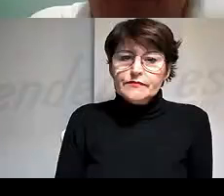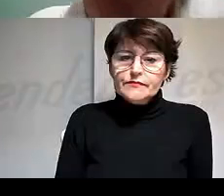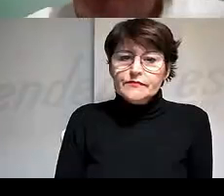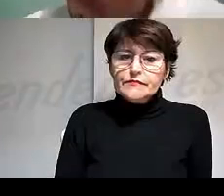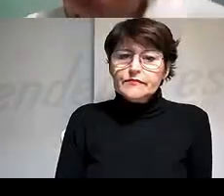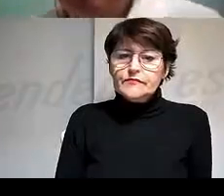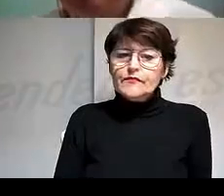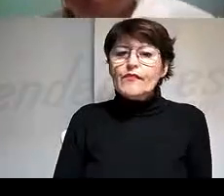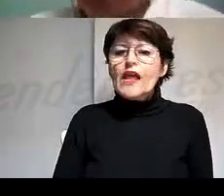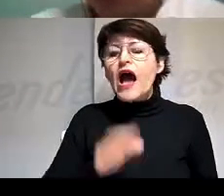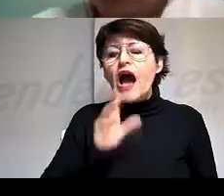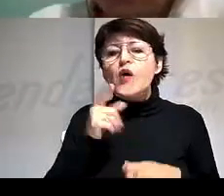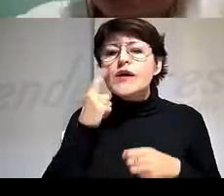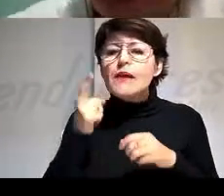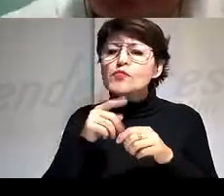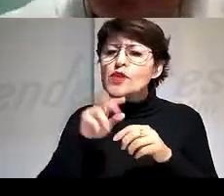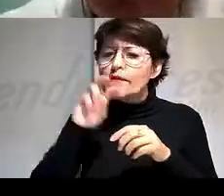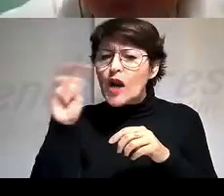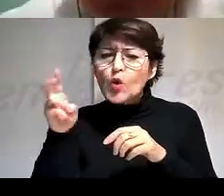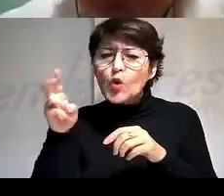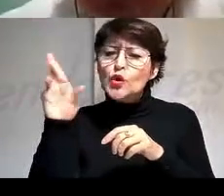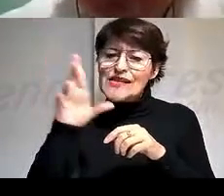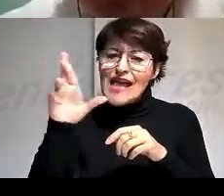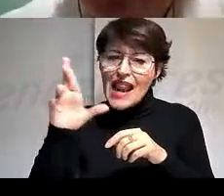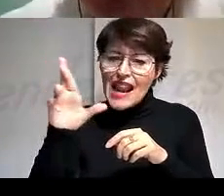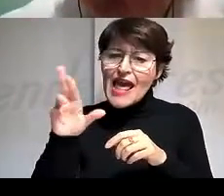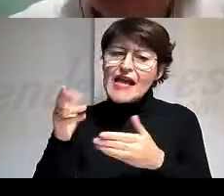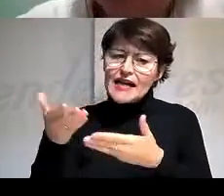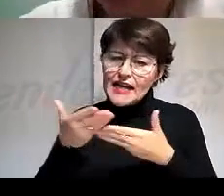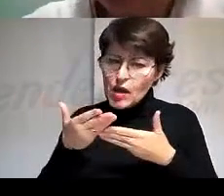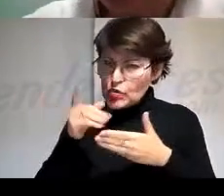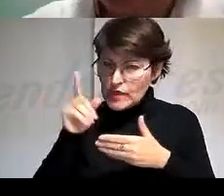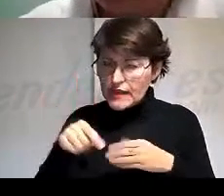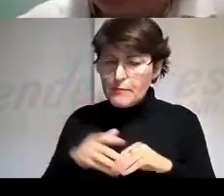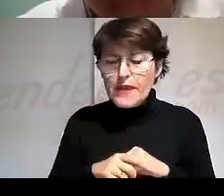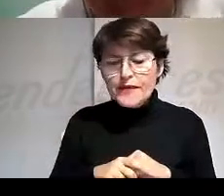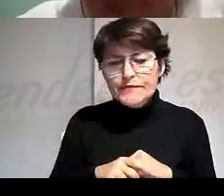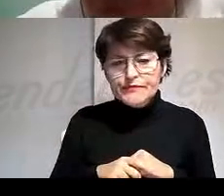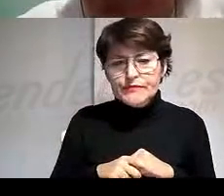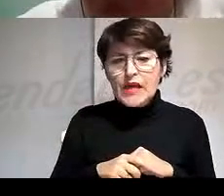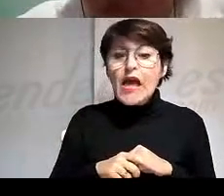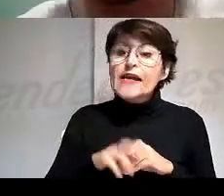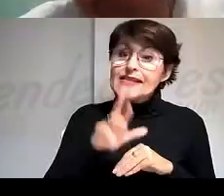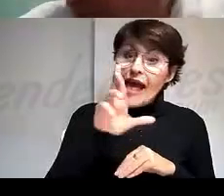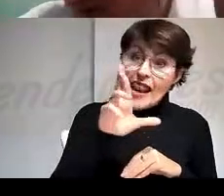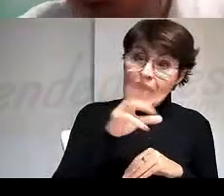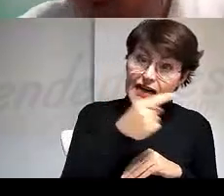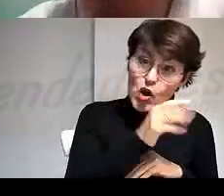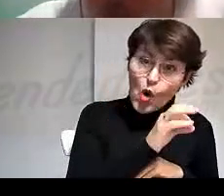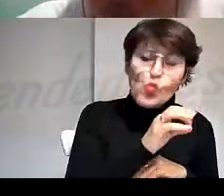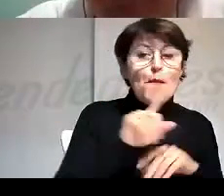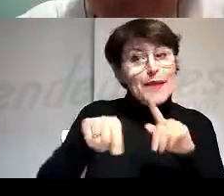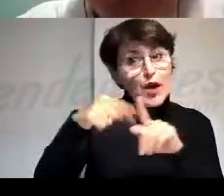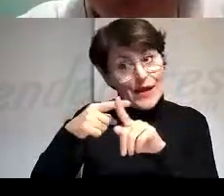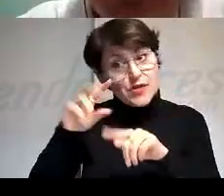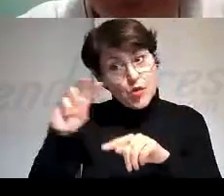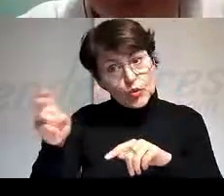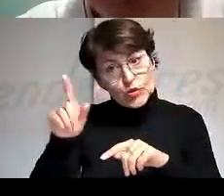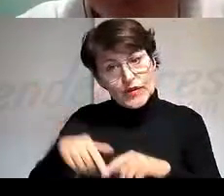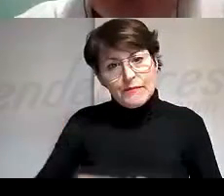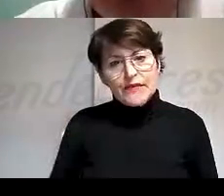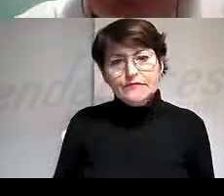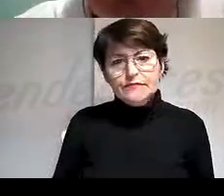Y vamos a revisar un poco los productos LR que podrían resultar complementarios al LR Go, que hay muchísimos, como veréis.